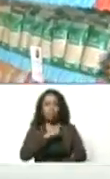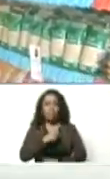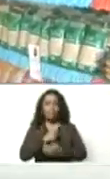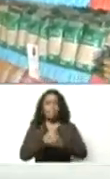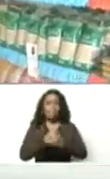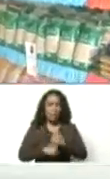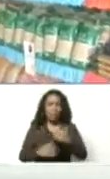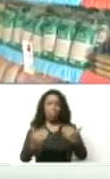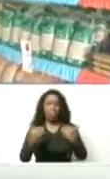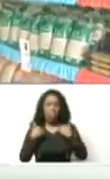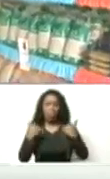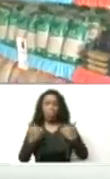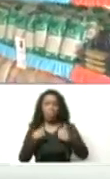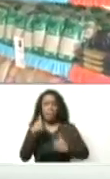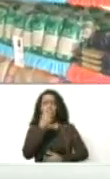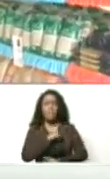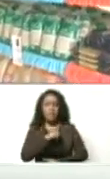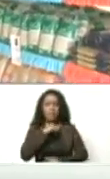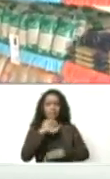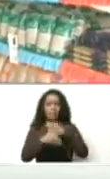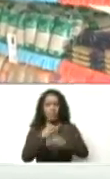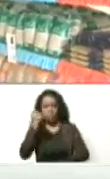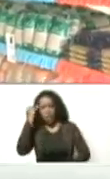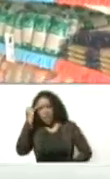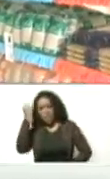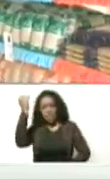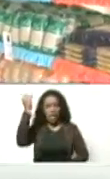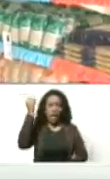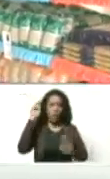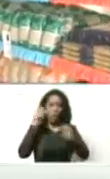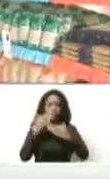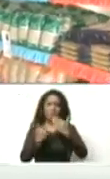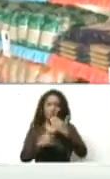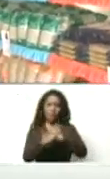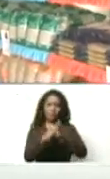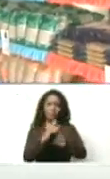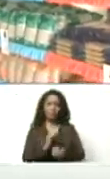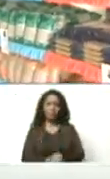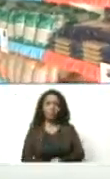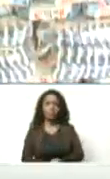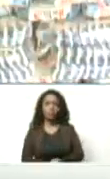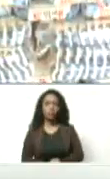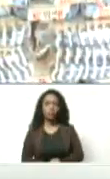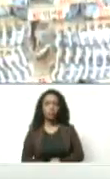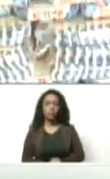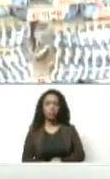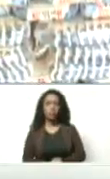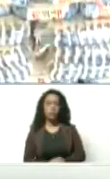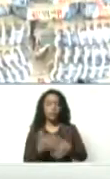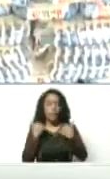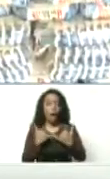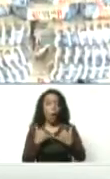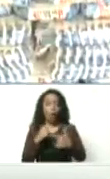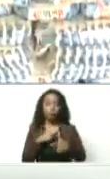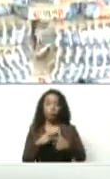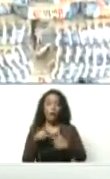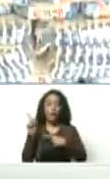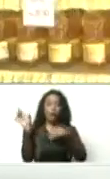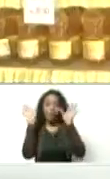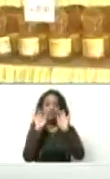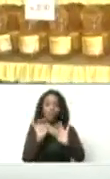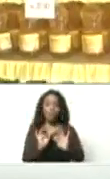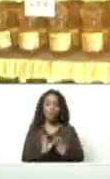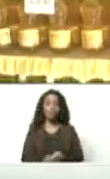parimos, resistimos, creamos y salimos adelante. Y ahora entonces, en esta fase,